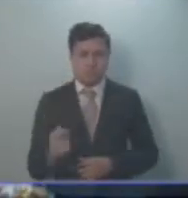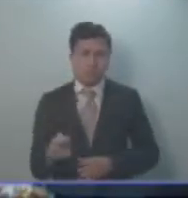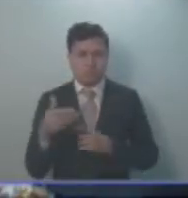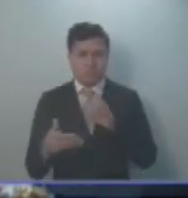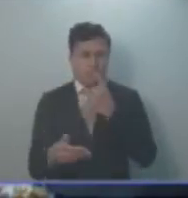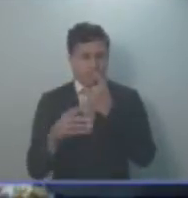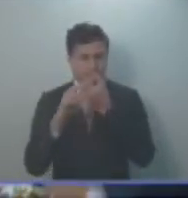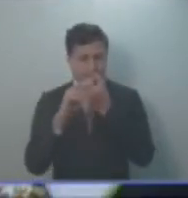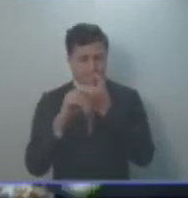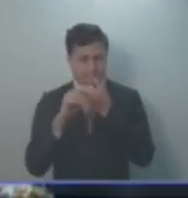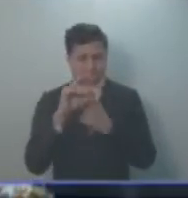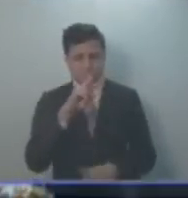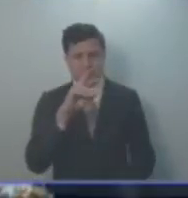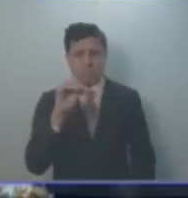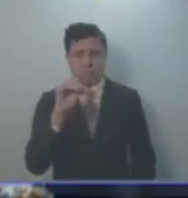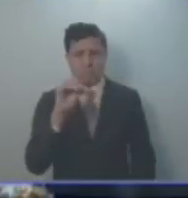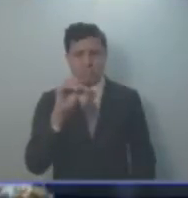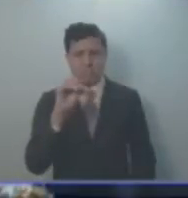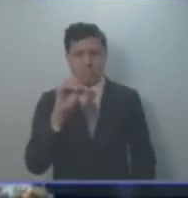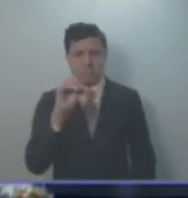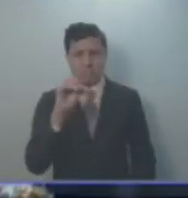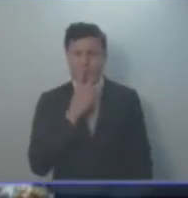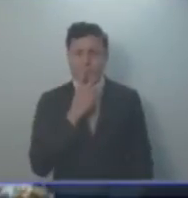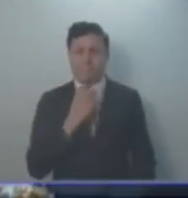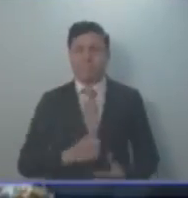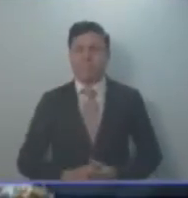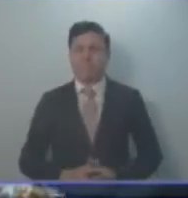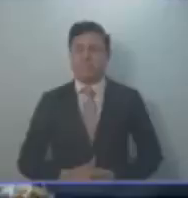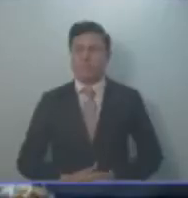mes de febrero del año 2019.